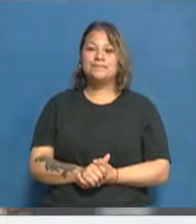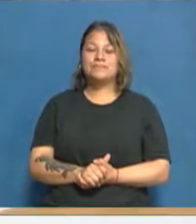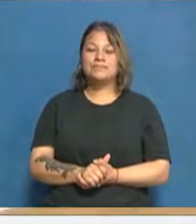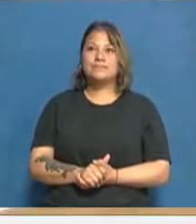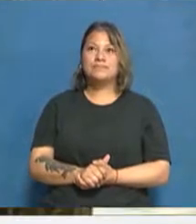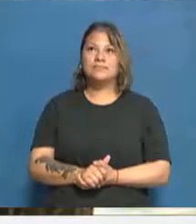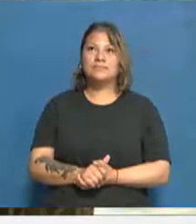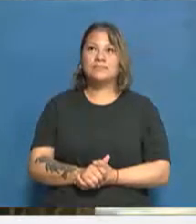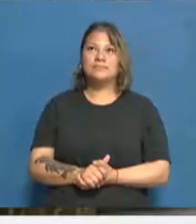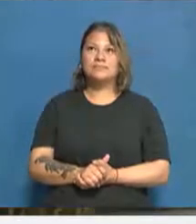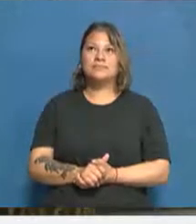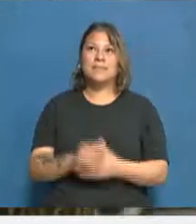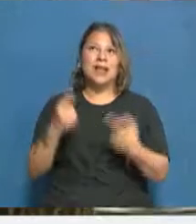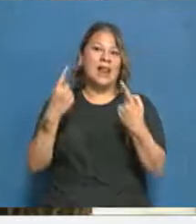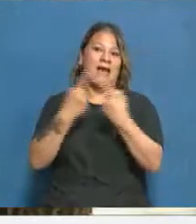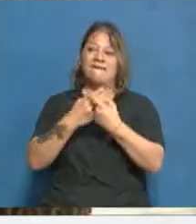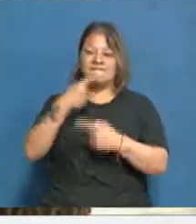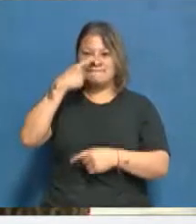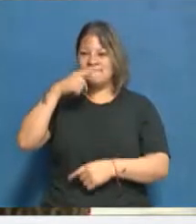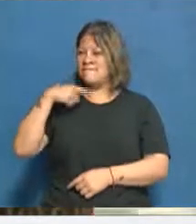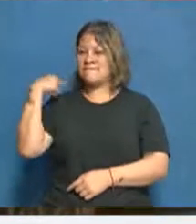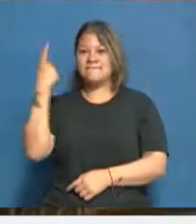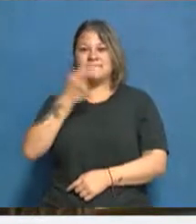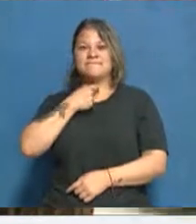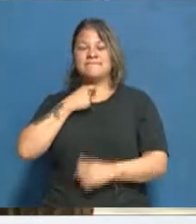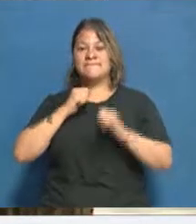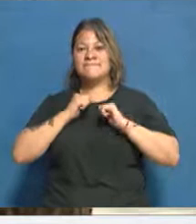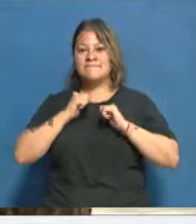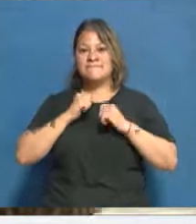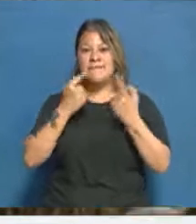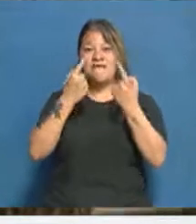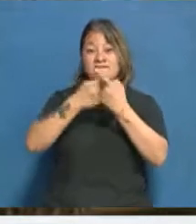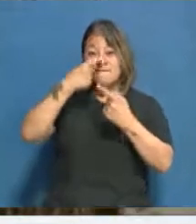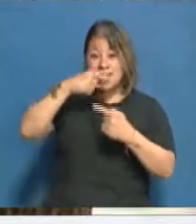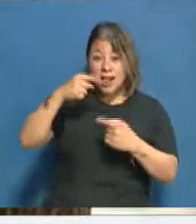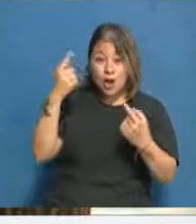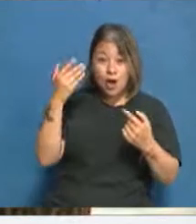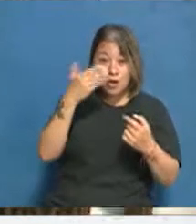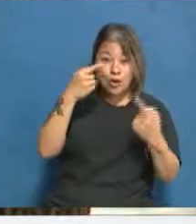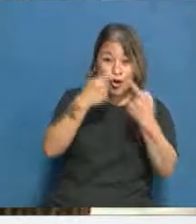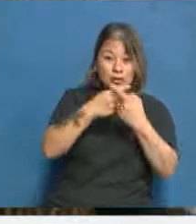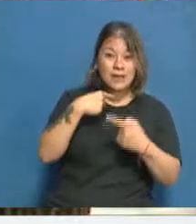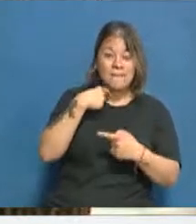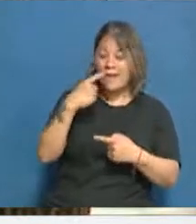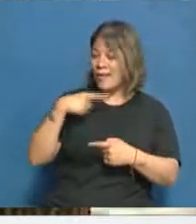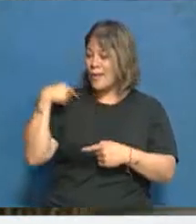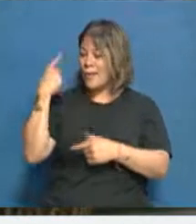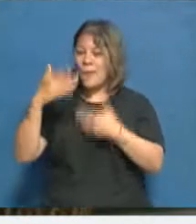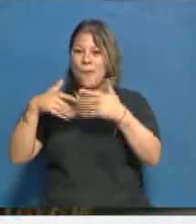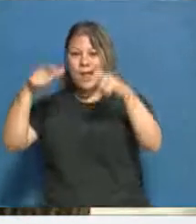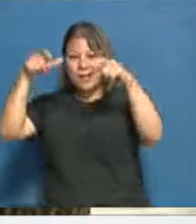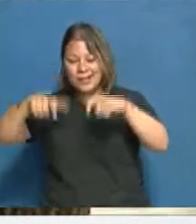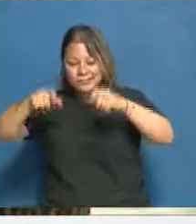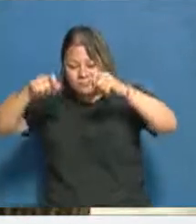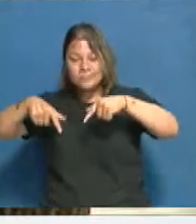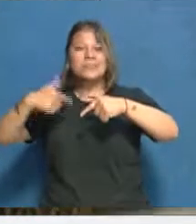era la final que todos queríamos estábamos esperando poder jugar contra España la final jugar con nuestra gente en nuestro estadio